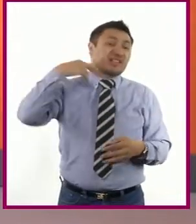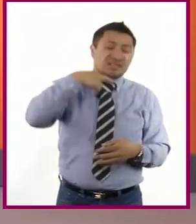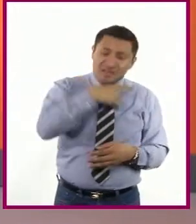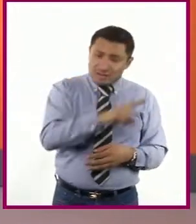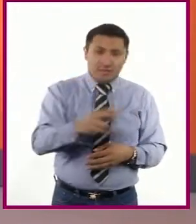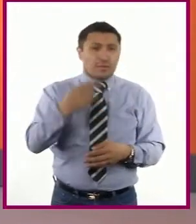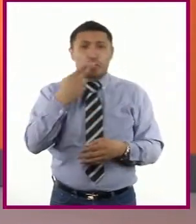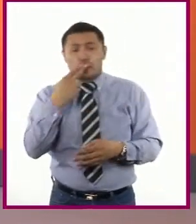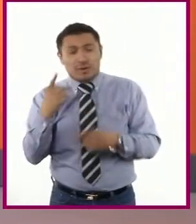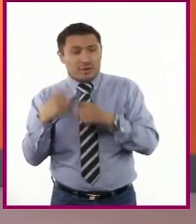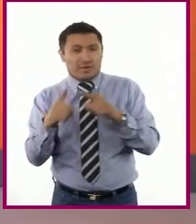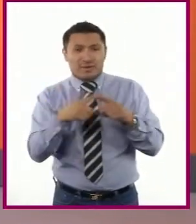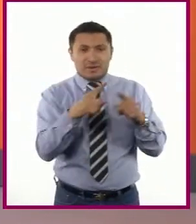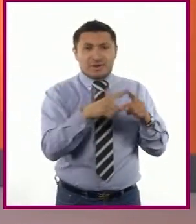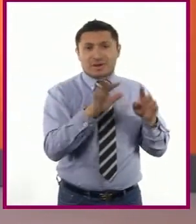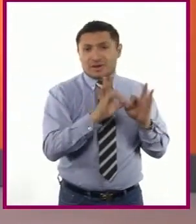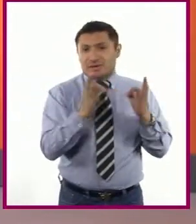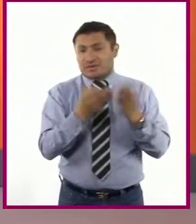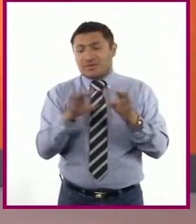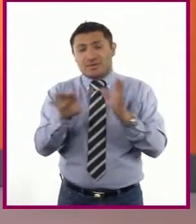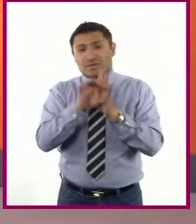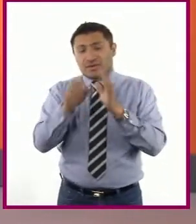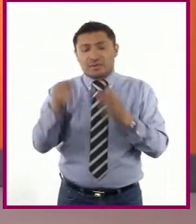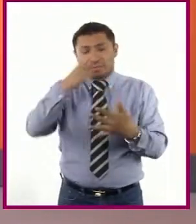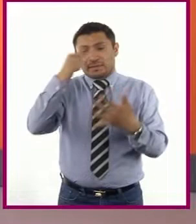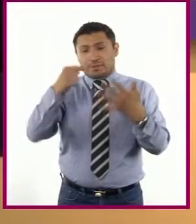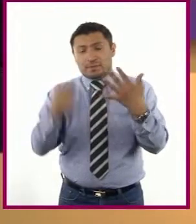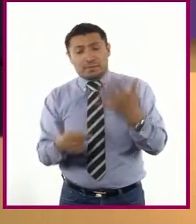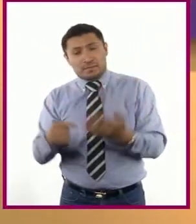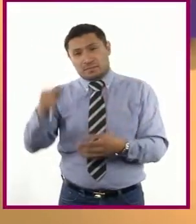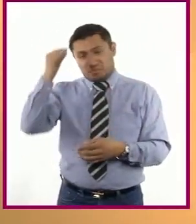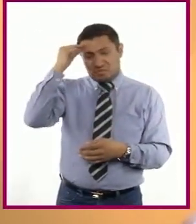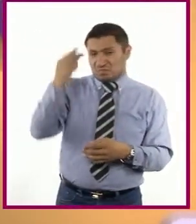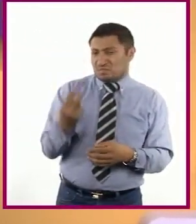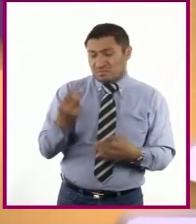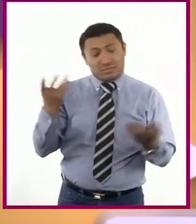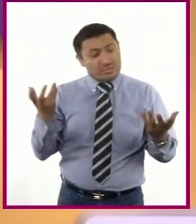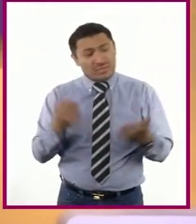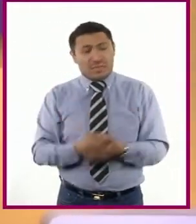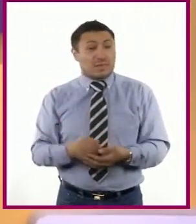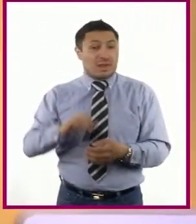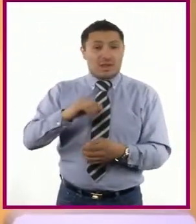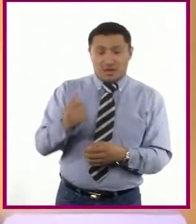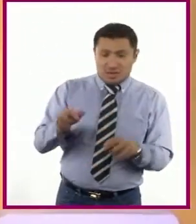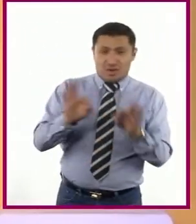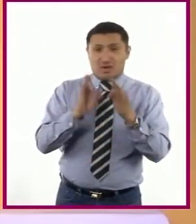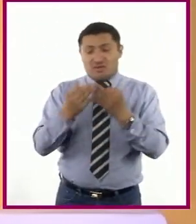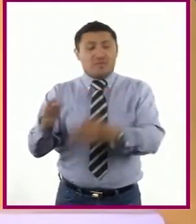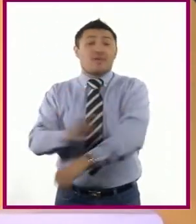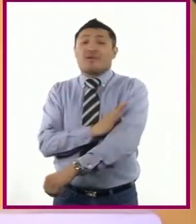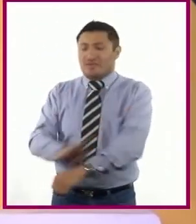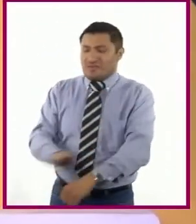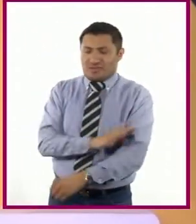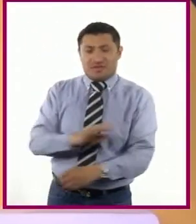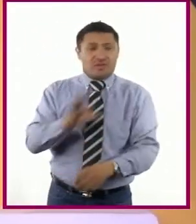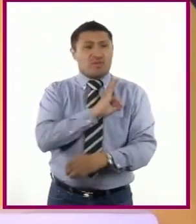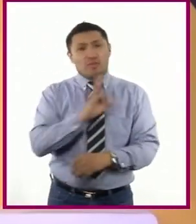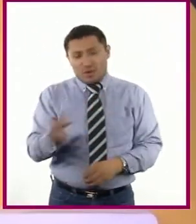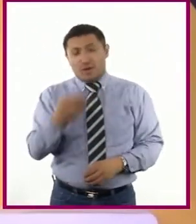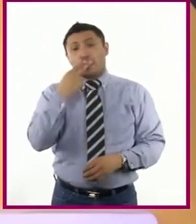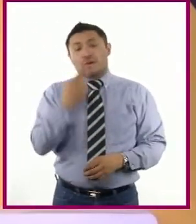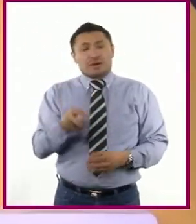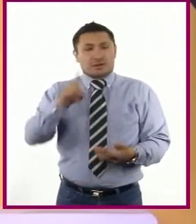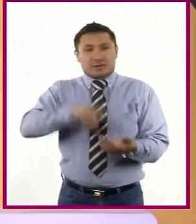usando otras estrategias, como el conteo de unidades cuadradas. Otra ventaja de las fórmulas es que las podemos aplicar en